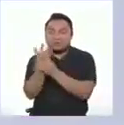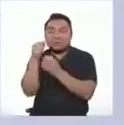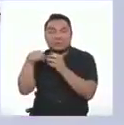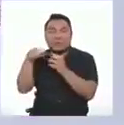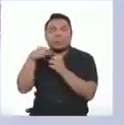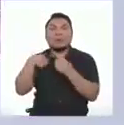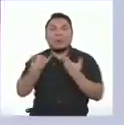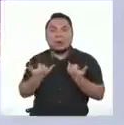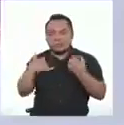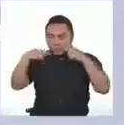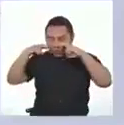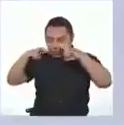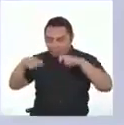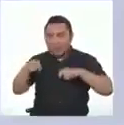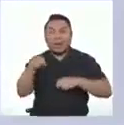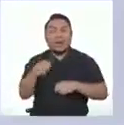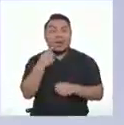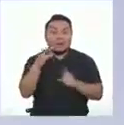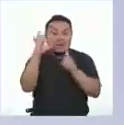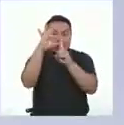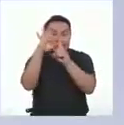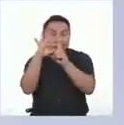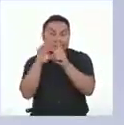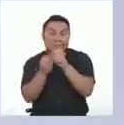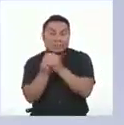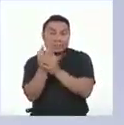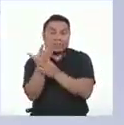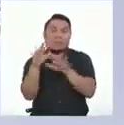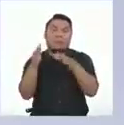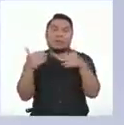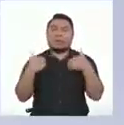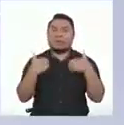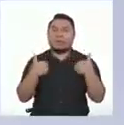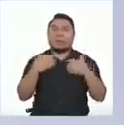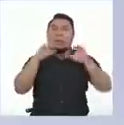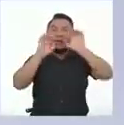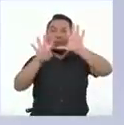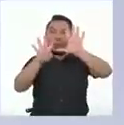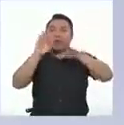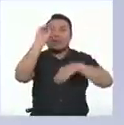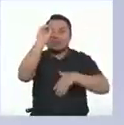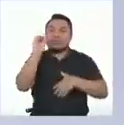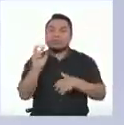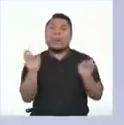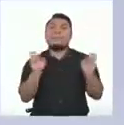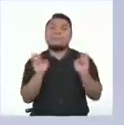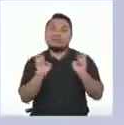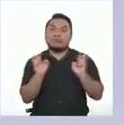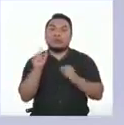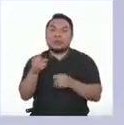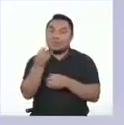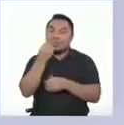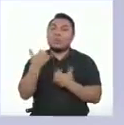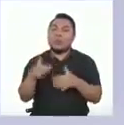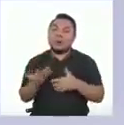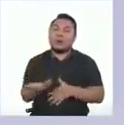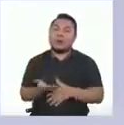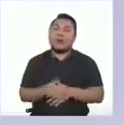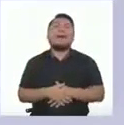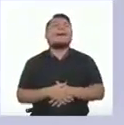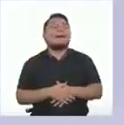estuve investigando y encontré que las lentejas germinadas tienen aproximadamente 9% de proteína.